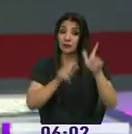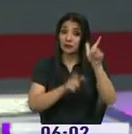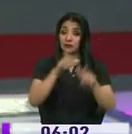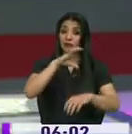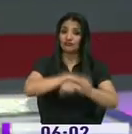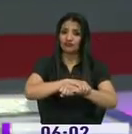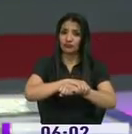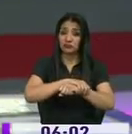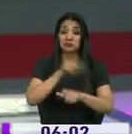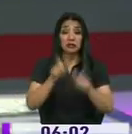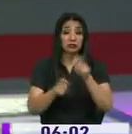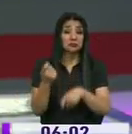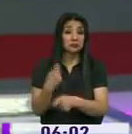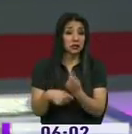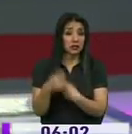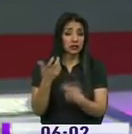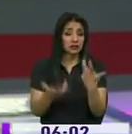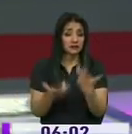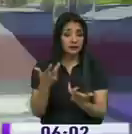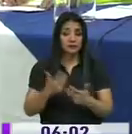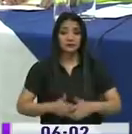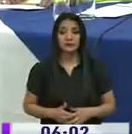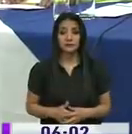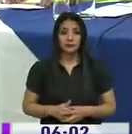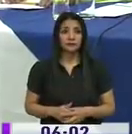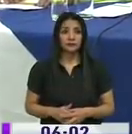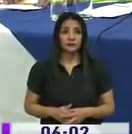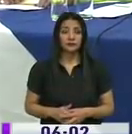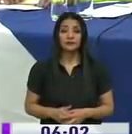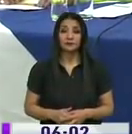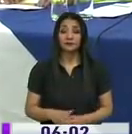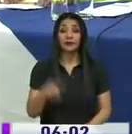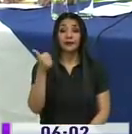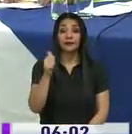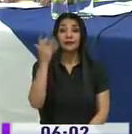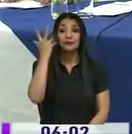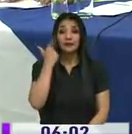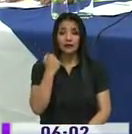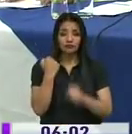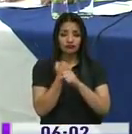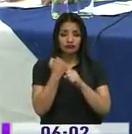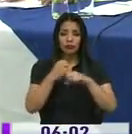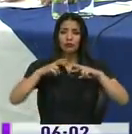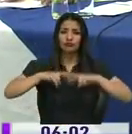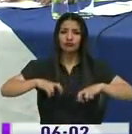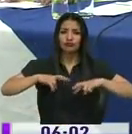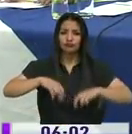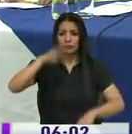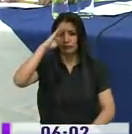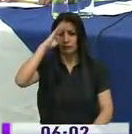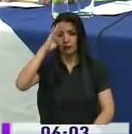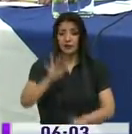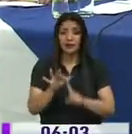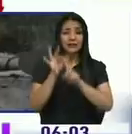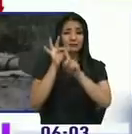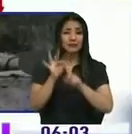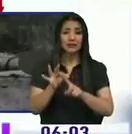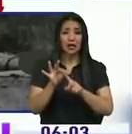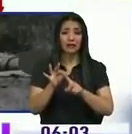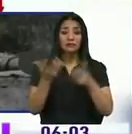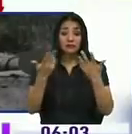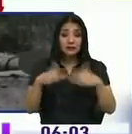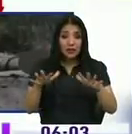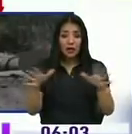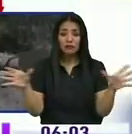trata de personas en 10 días de trabajos investigativos agentes de la unidad de inteligencia antidelincuencial han logrado